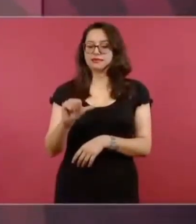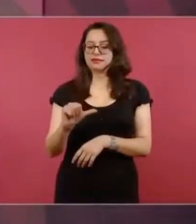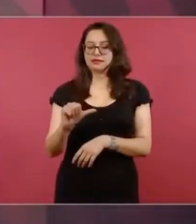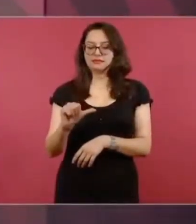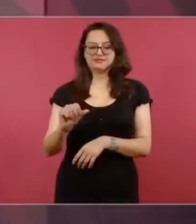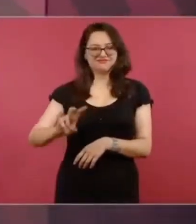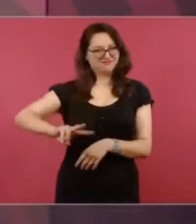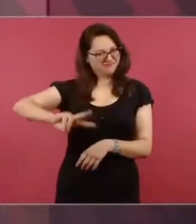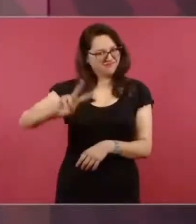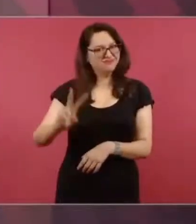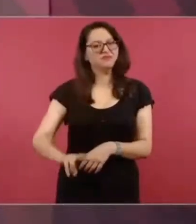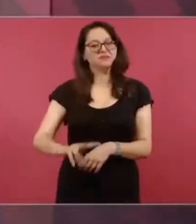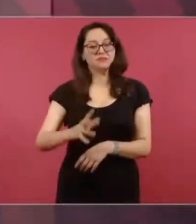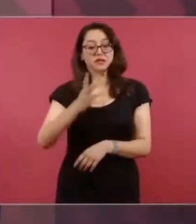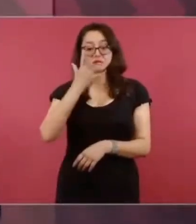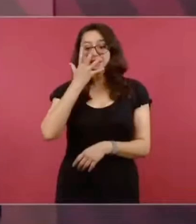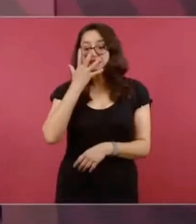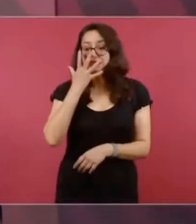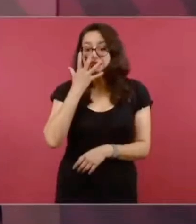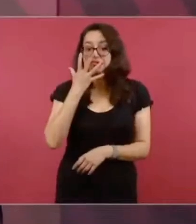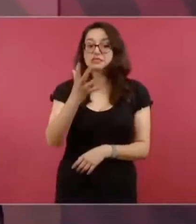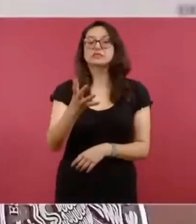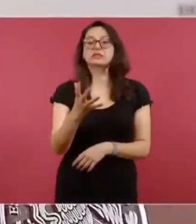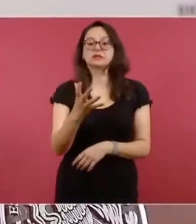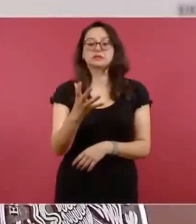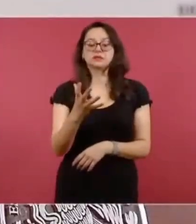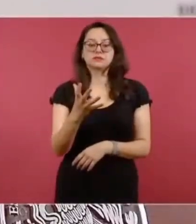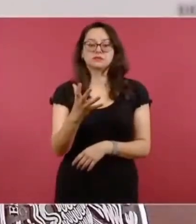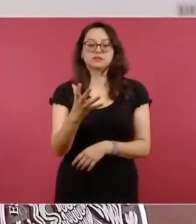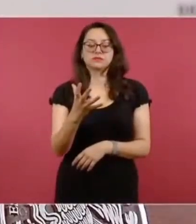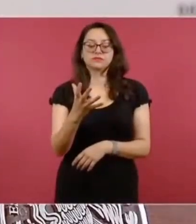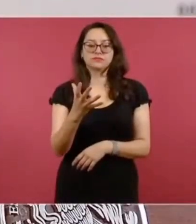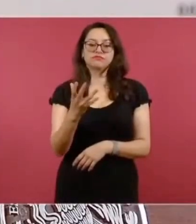porque no ha habido